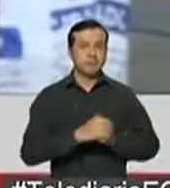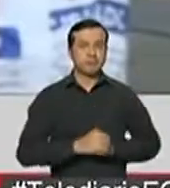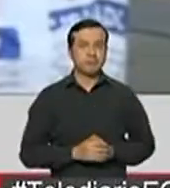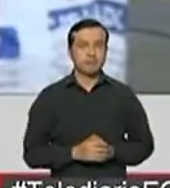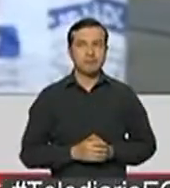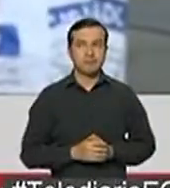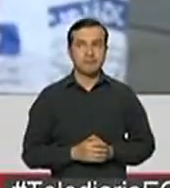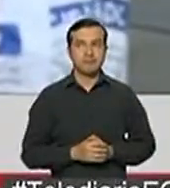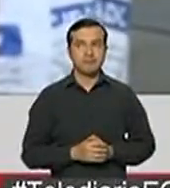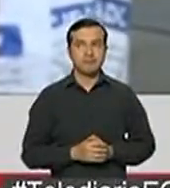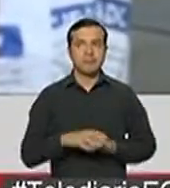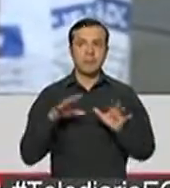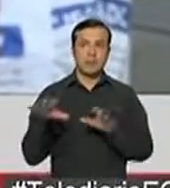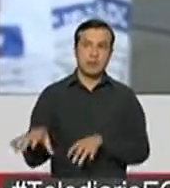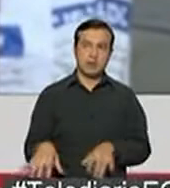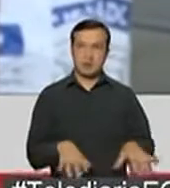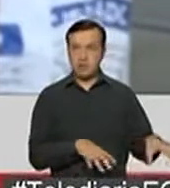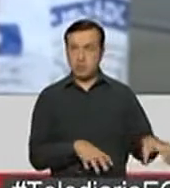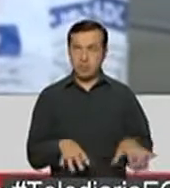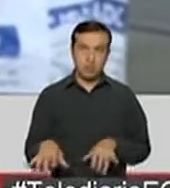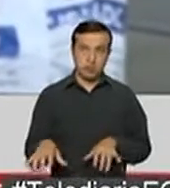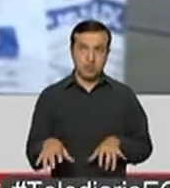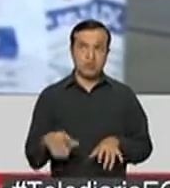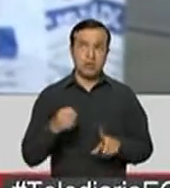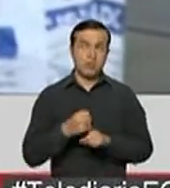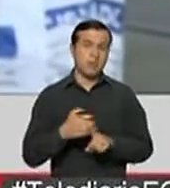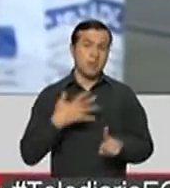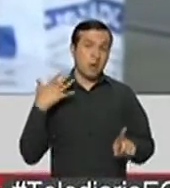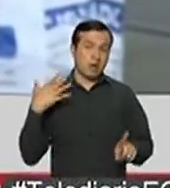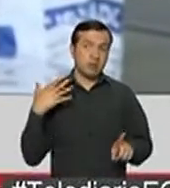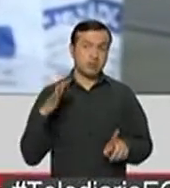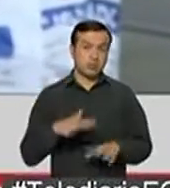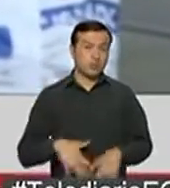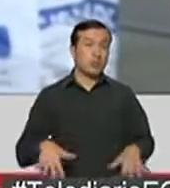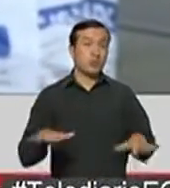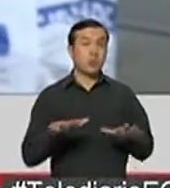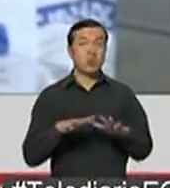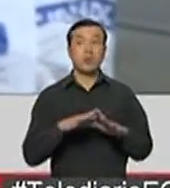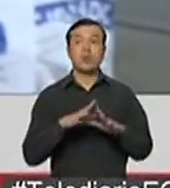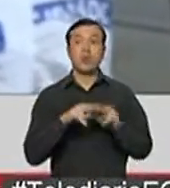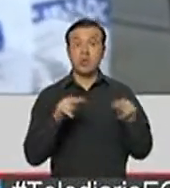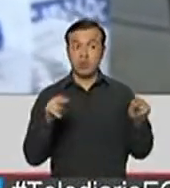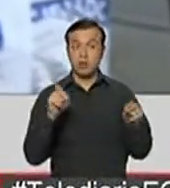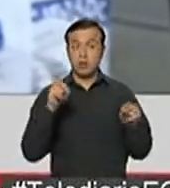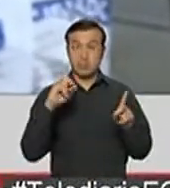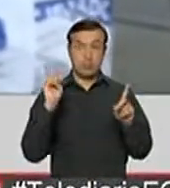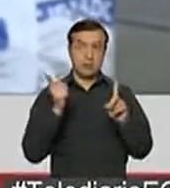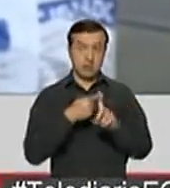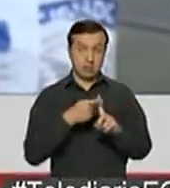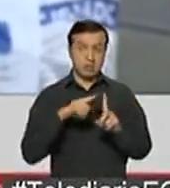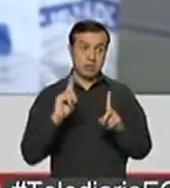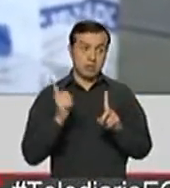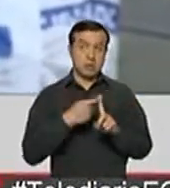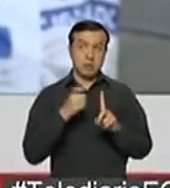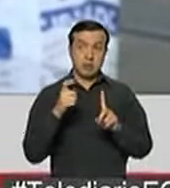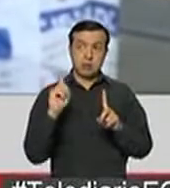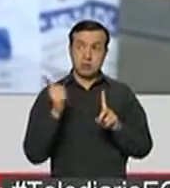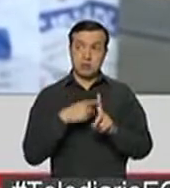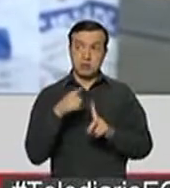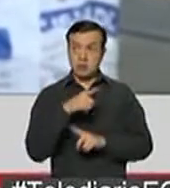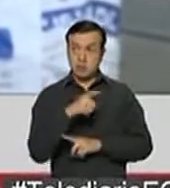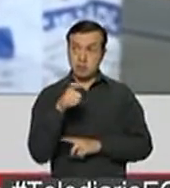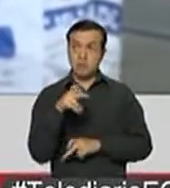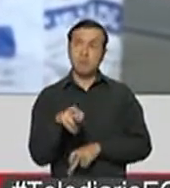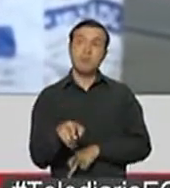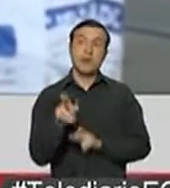Al ser considerada una actividad que genera impactos ambientales altos, necesitan tener para ejercer su operatividad